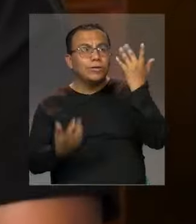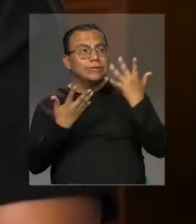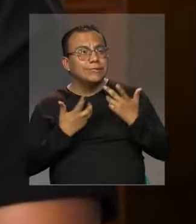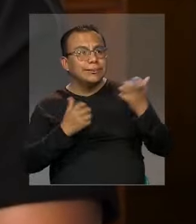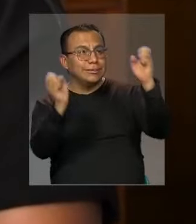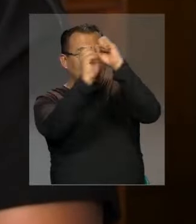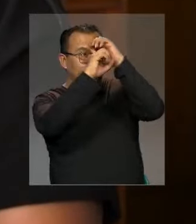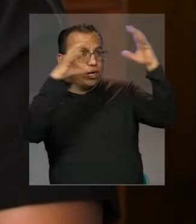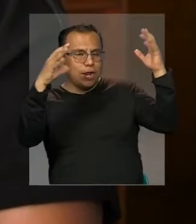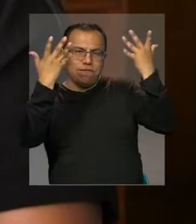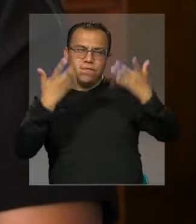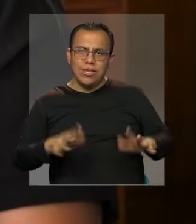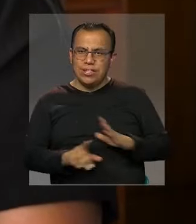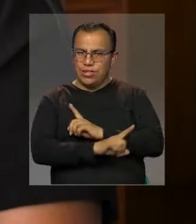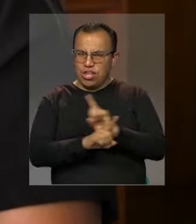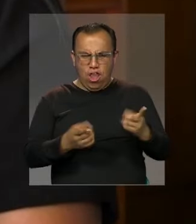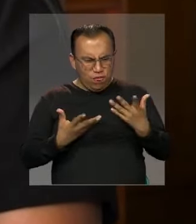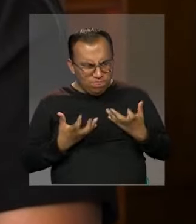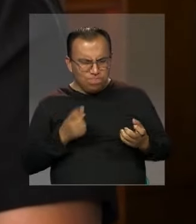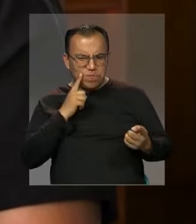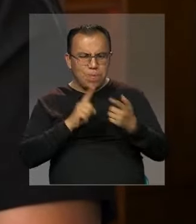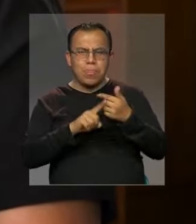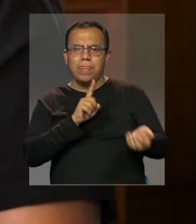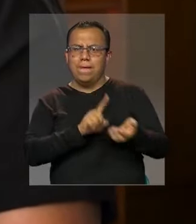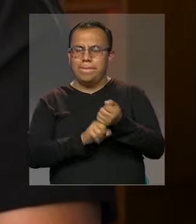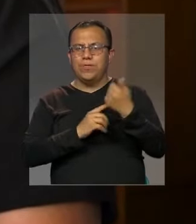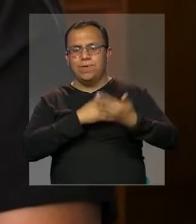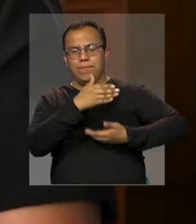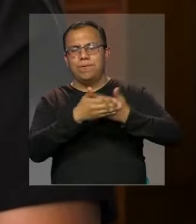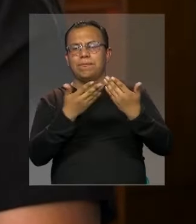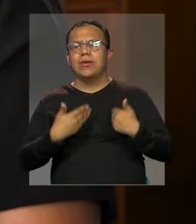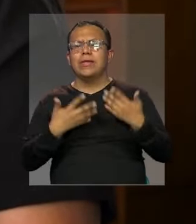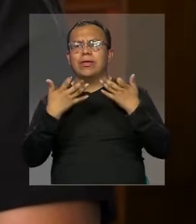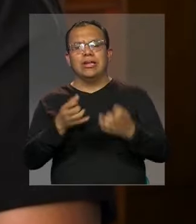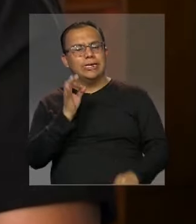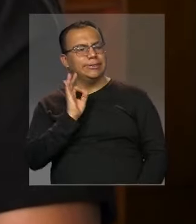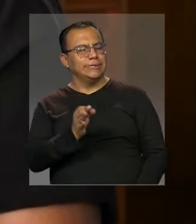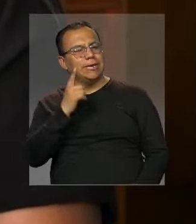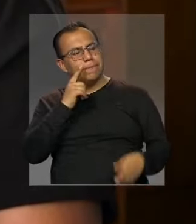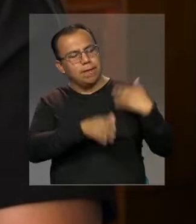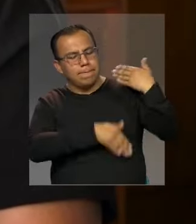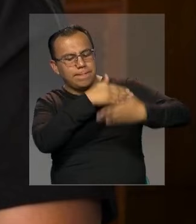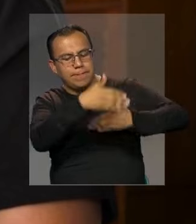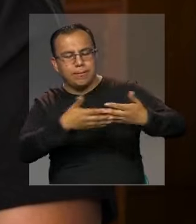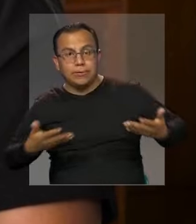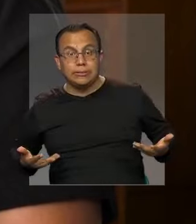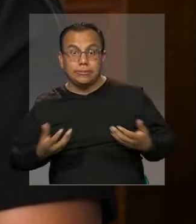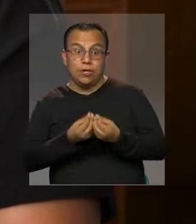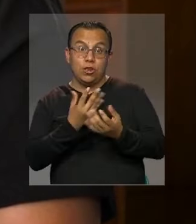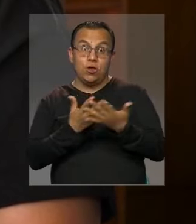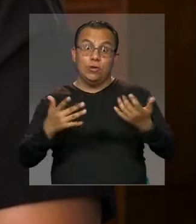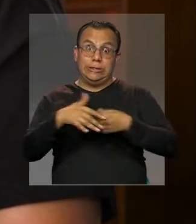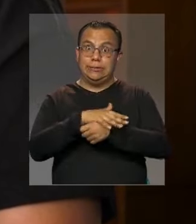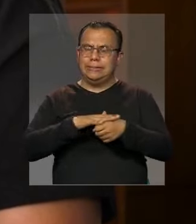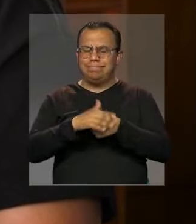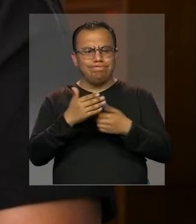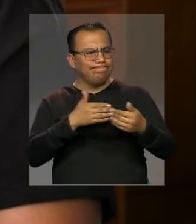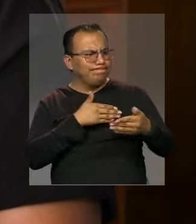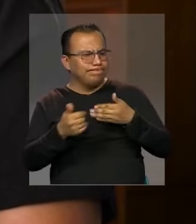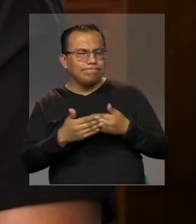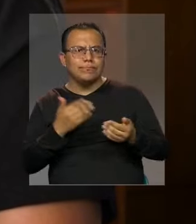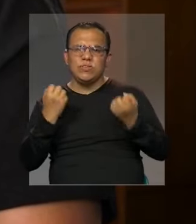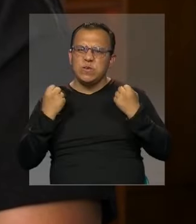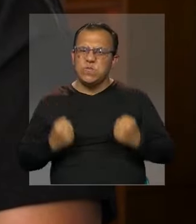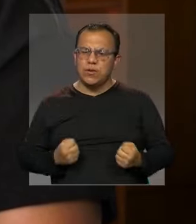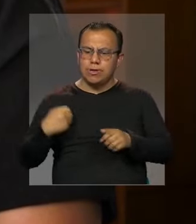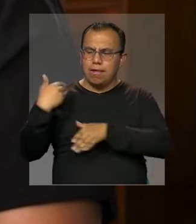nunca dejen de luchar por sus cosas, por sus metas, por lo que quieren, que siempre hay que seguir adelante, que la adversidad sea para coger ellas más